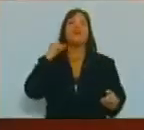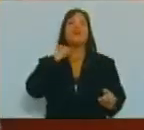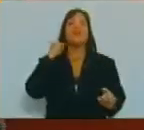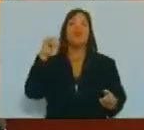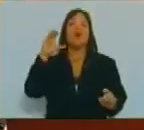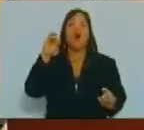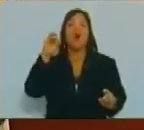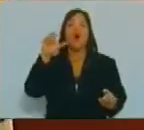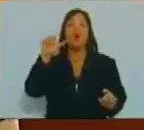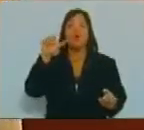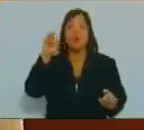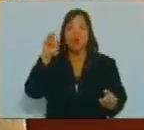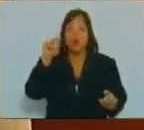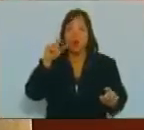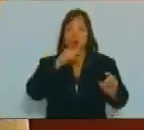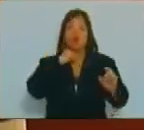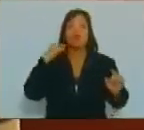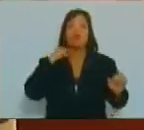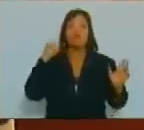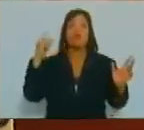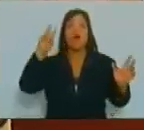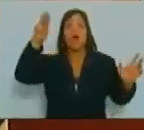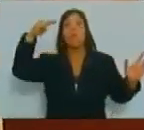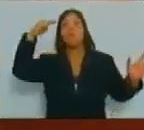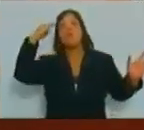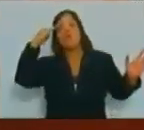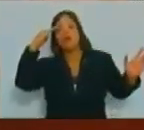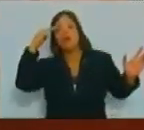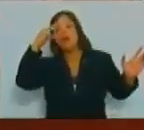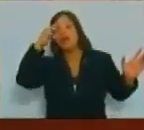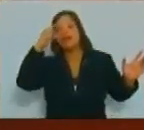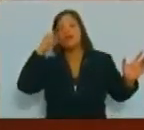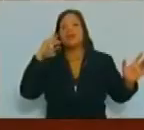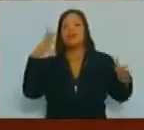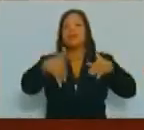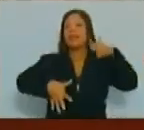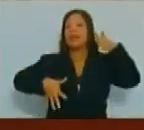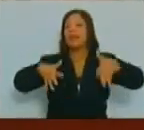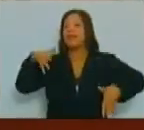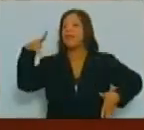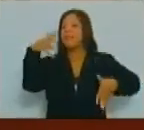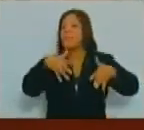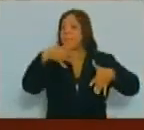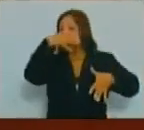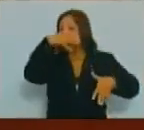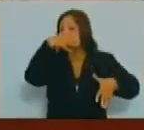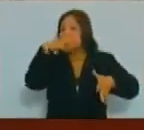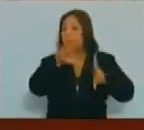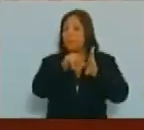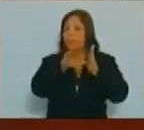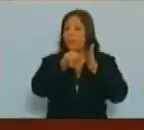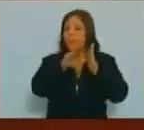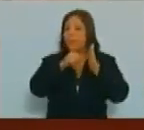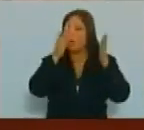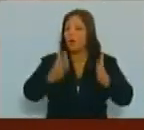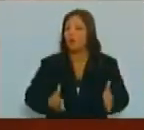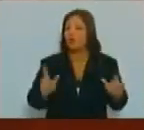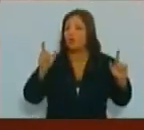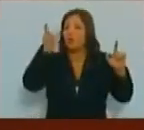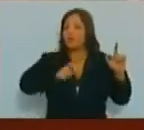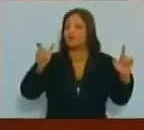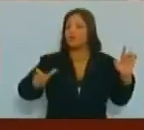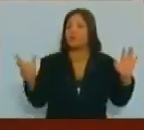familia ese es laboral de esa caterva de delincuentes esta es la moral de ellos